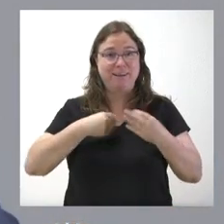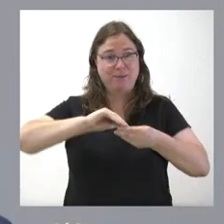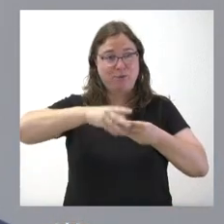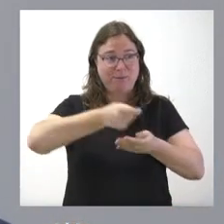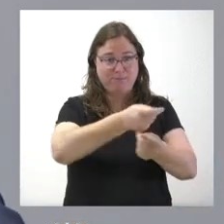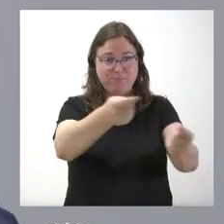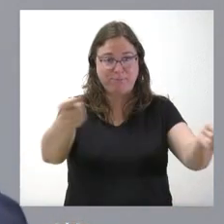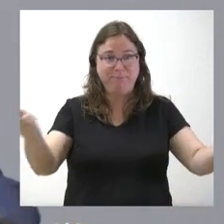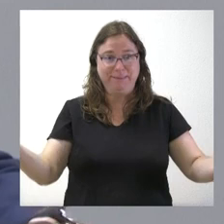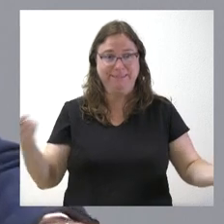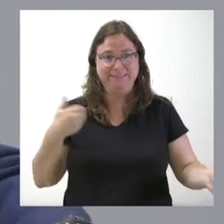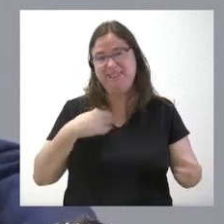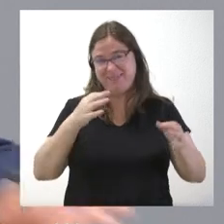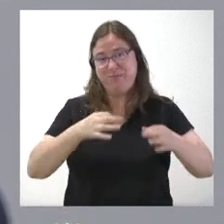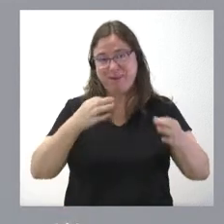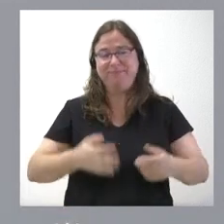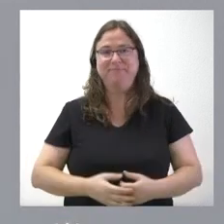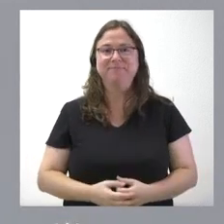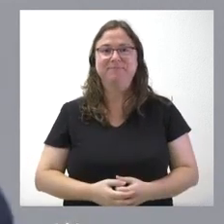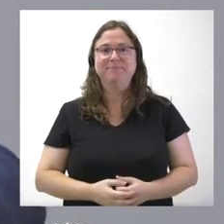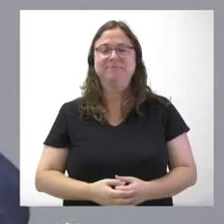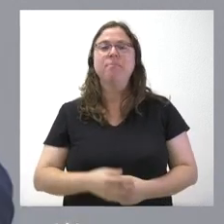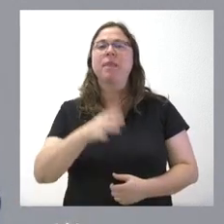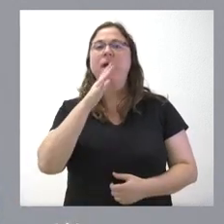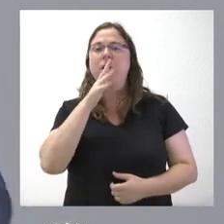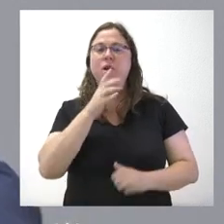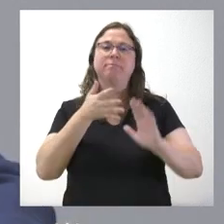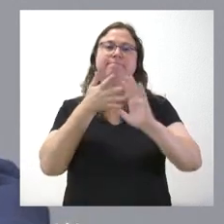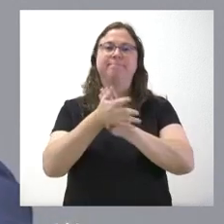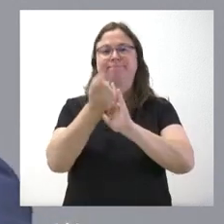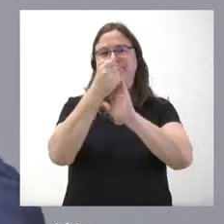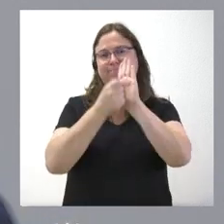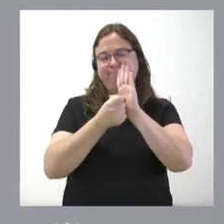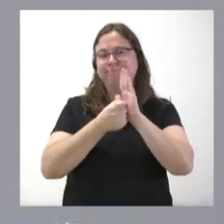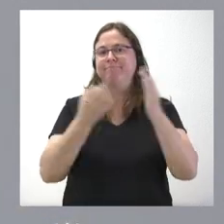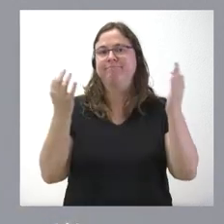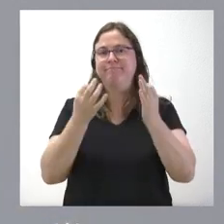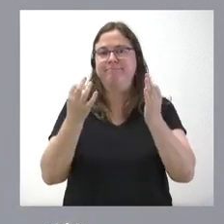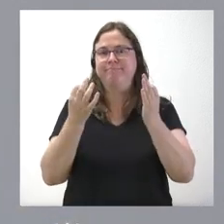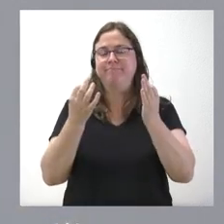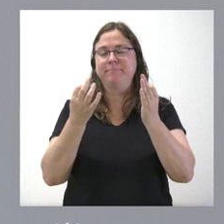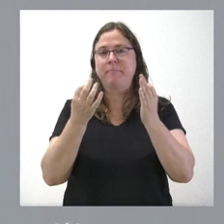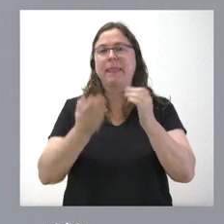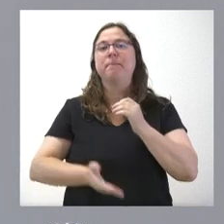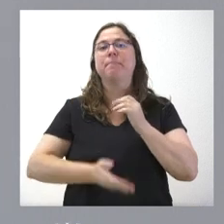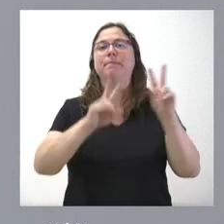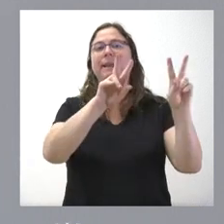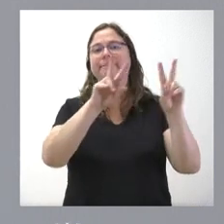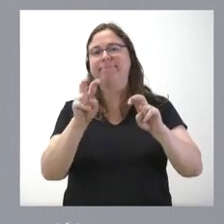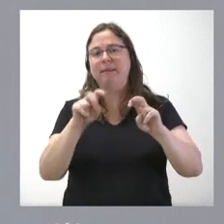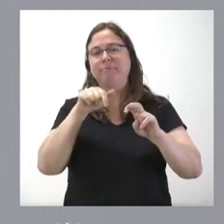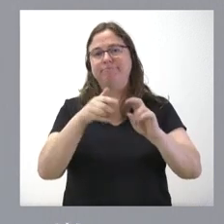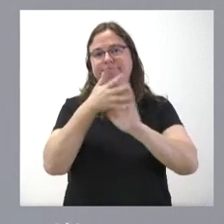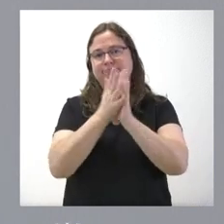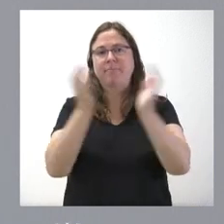como se hace habitualmente y paso a detallar los principales asuntos que han sido objeto de